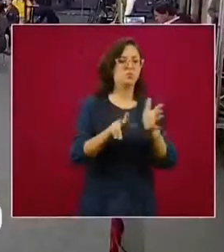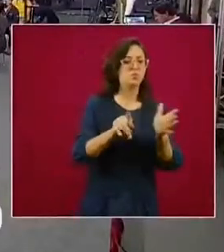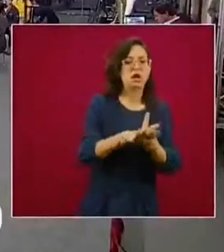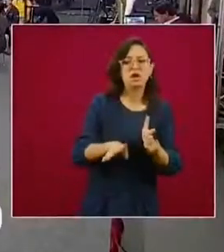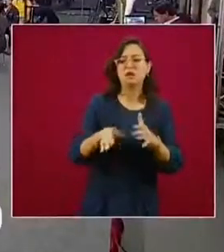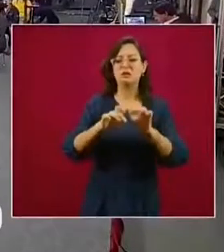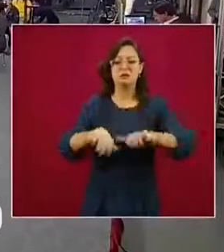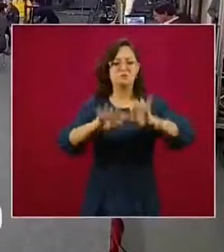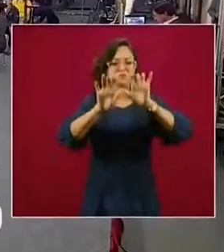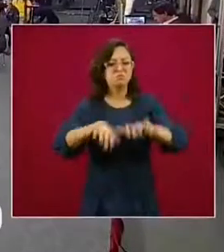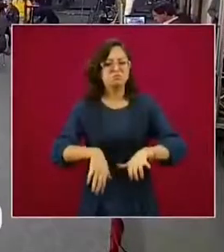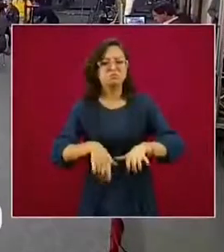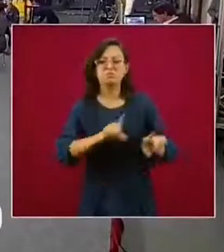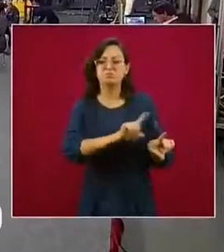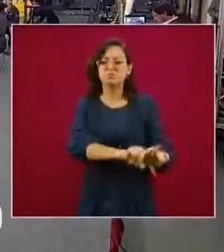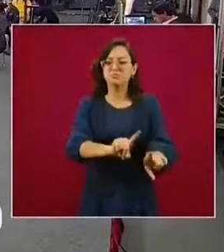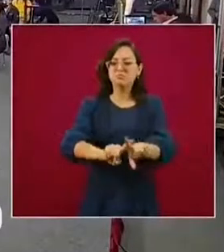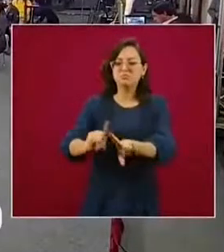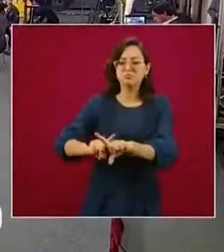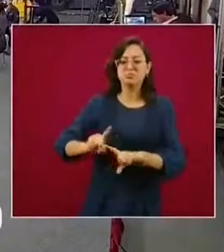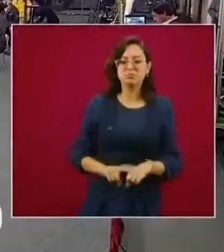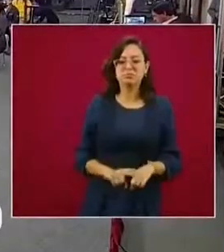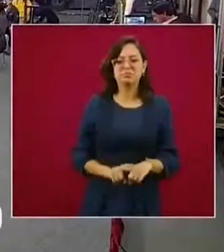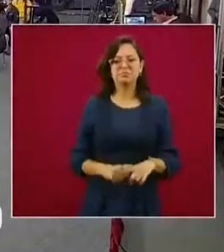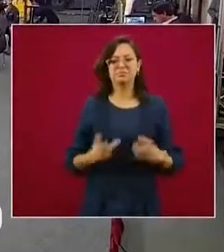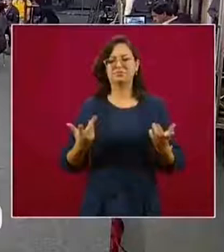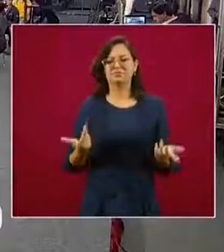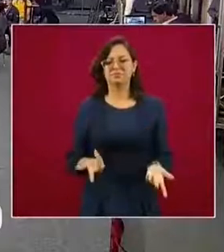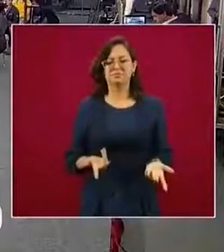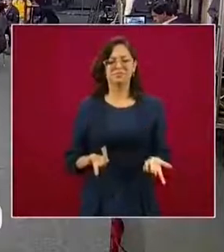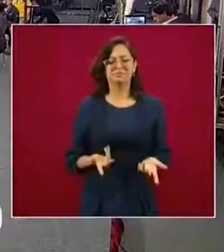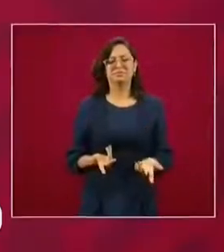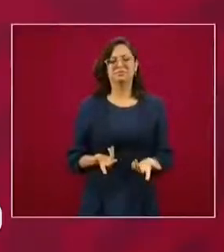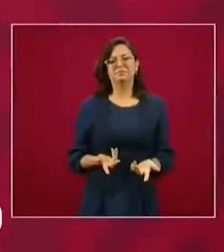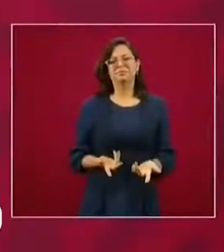periodistas, articulistas, o sea, nada de que